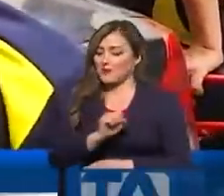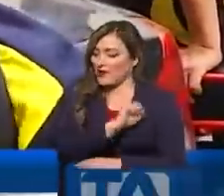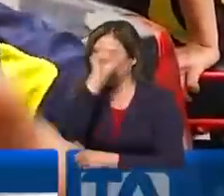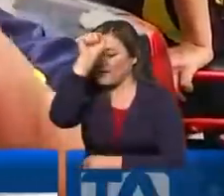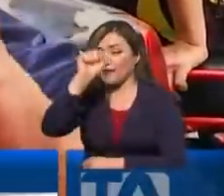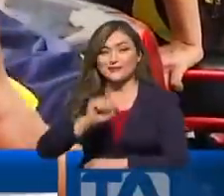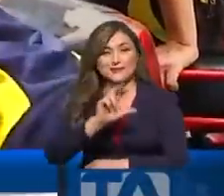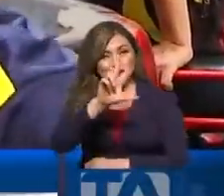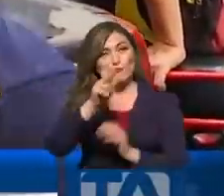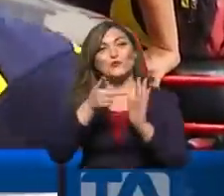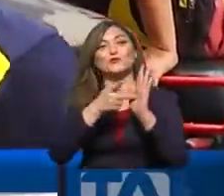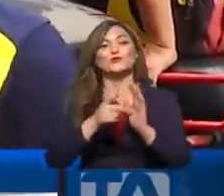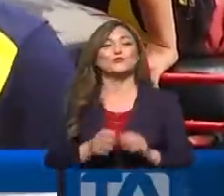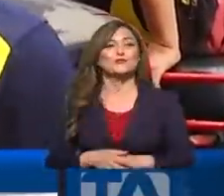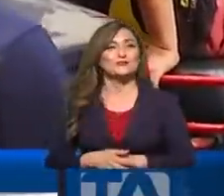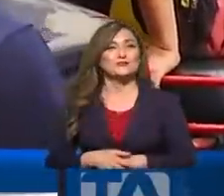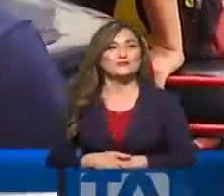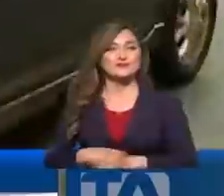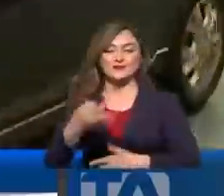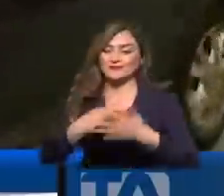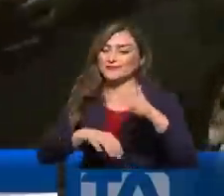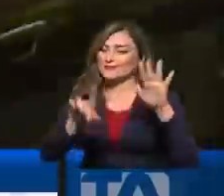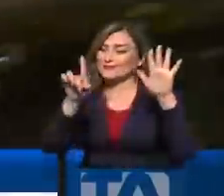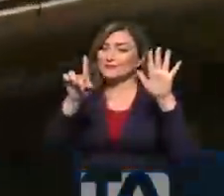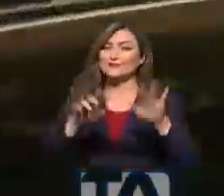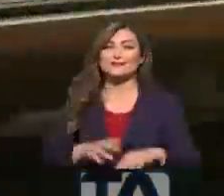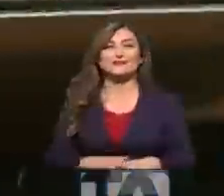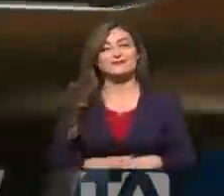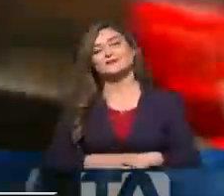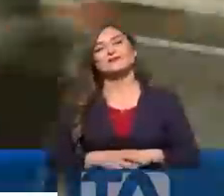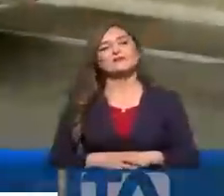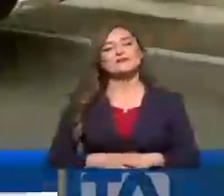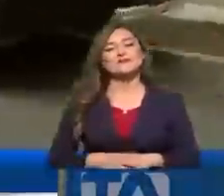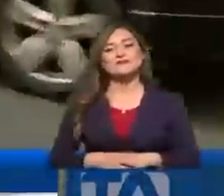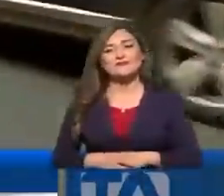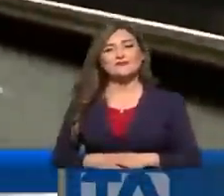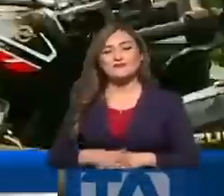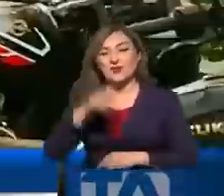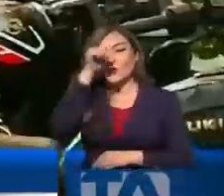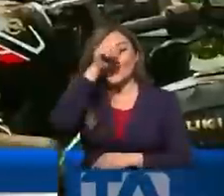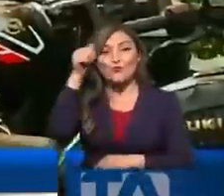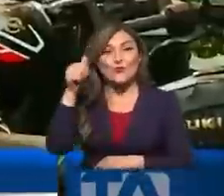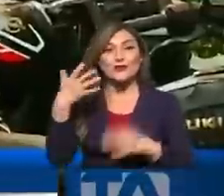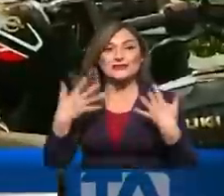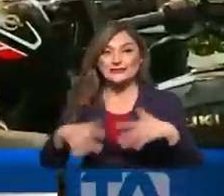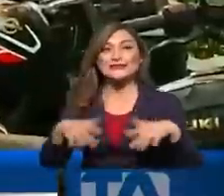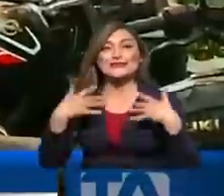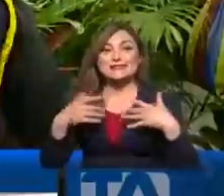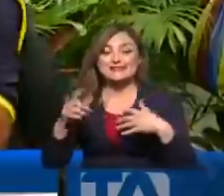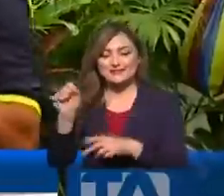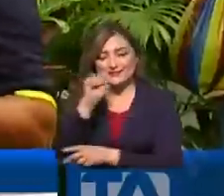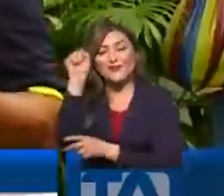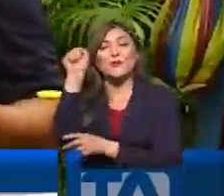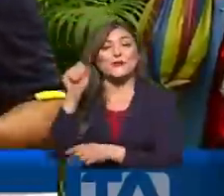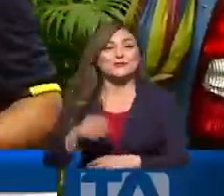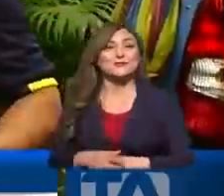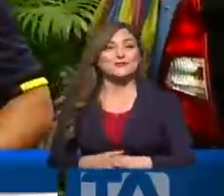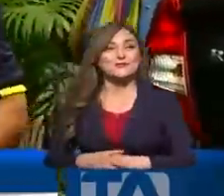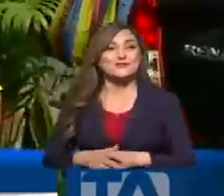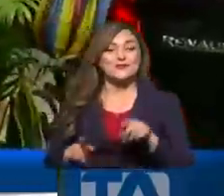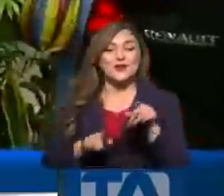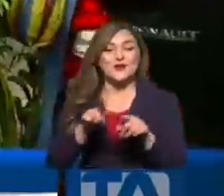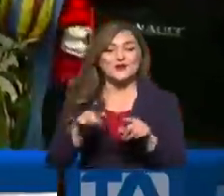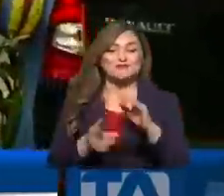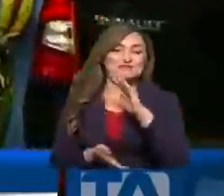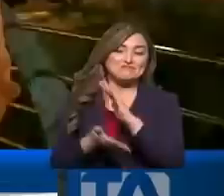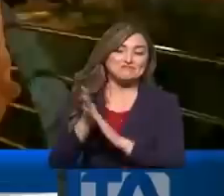también, ganar los 3 puntos. 6 en total. Y ahora el tema de conversación es el partido del domingo, de que también será un triunfo. Como lo ven, ya muchos se